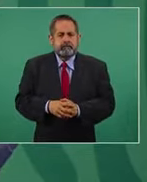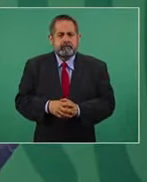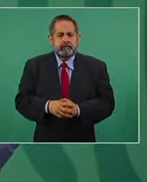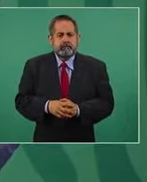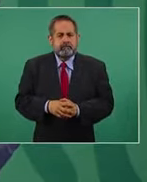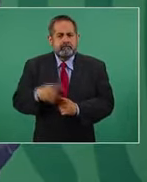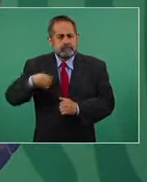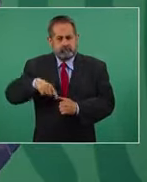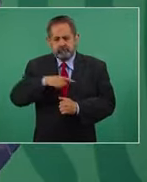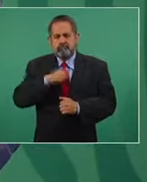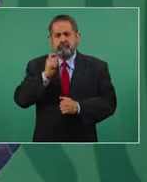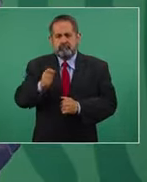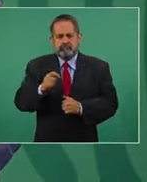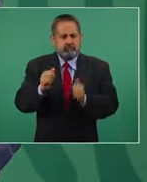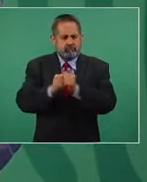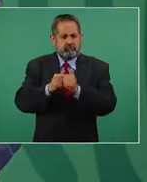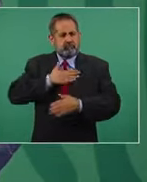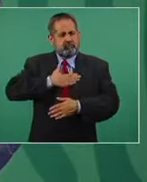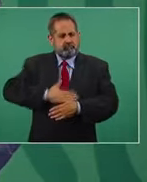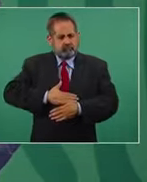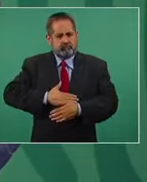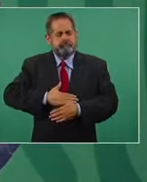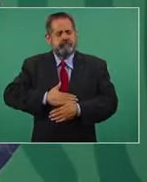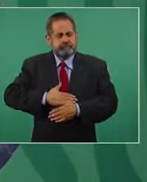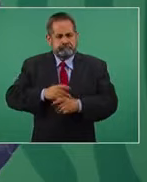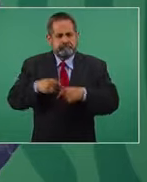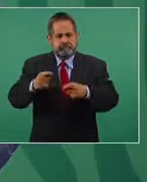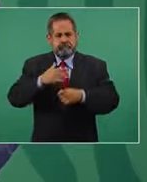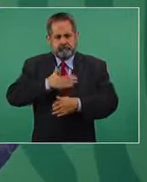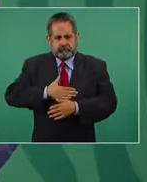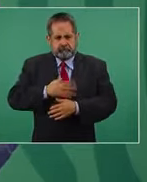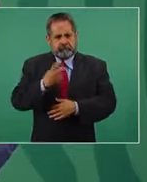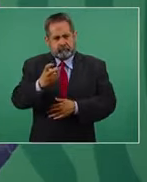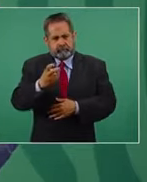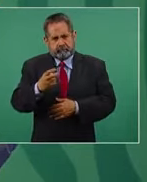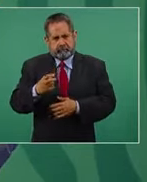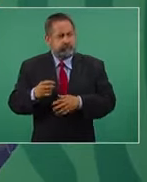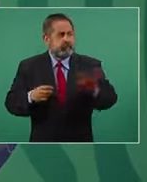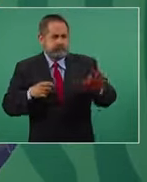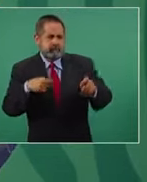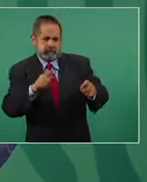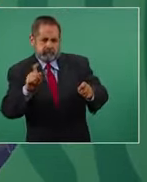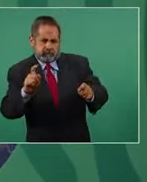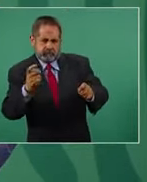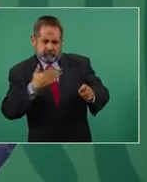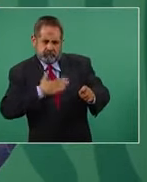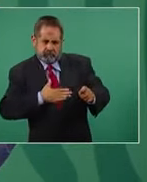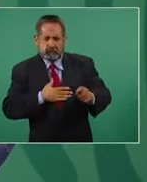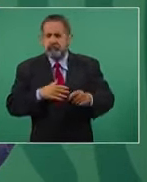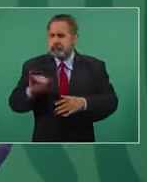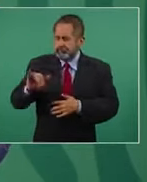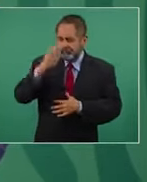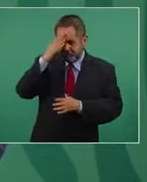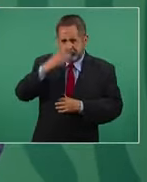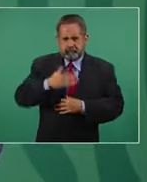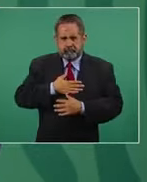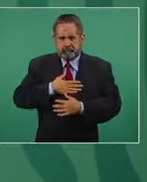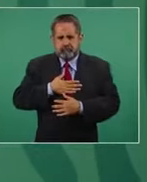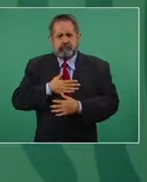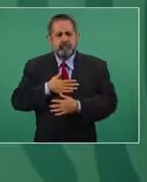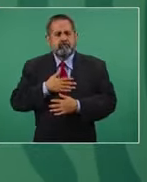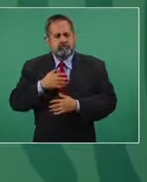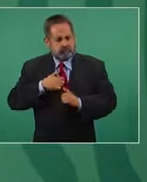somos partidarios de la justicia. Pues eso sería justicia. Sí, sí, lo sabe. Yo te aseguro,